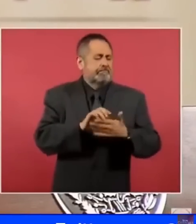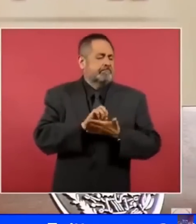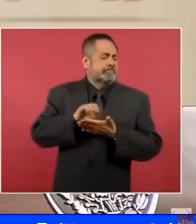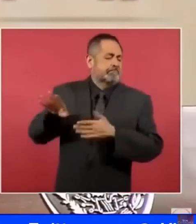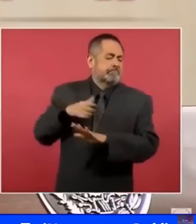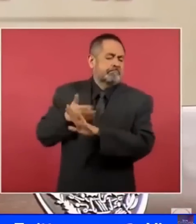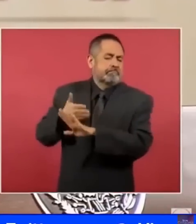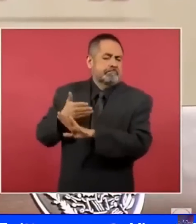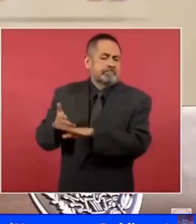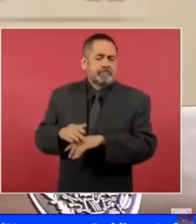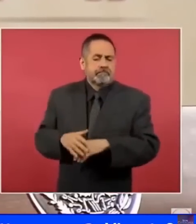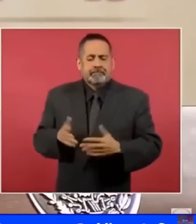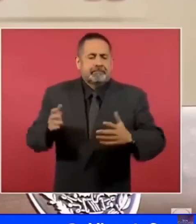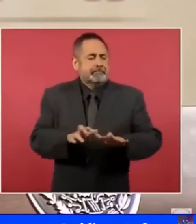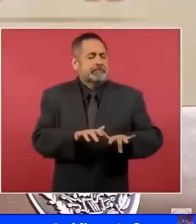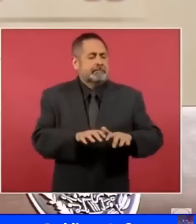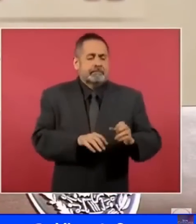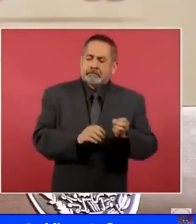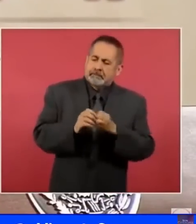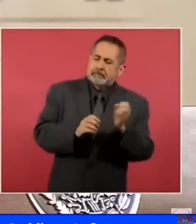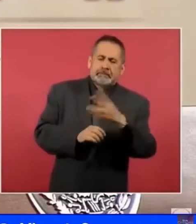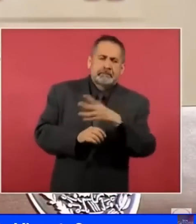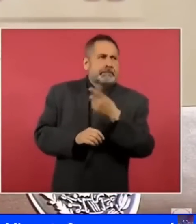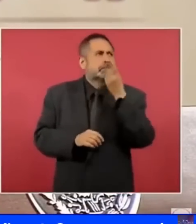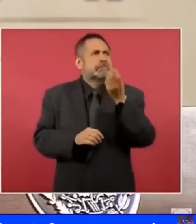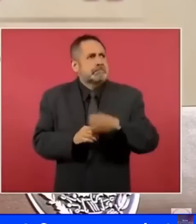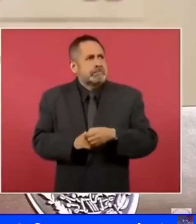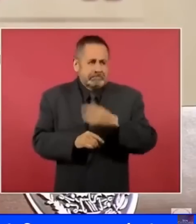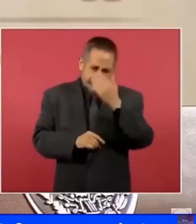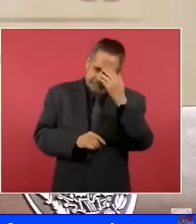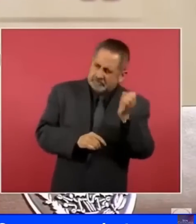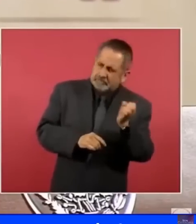pues a ver, ¿qué digo?